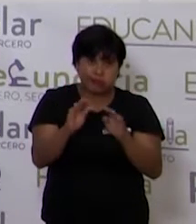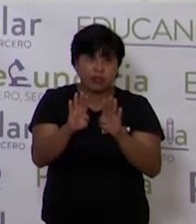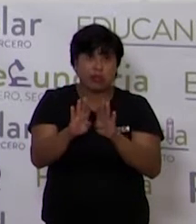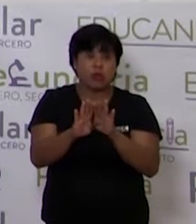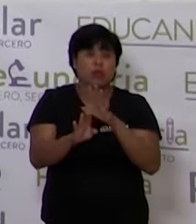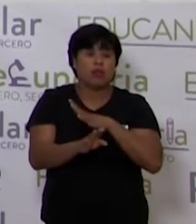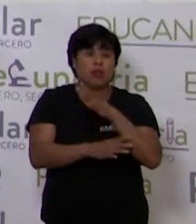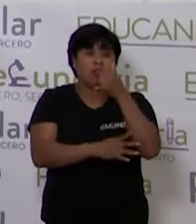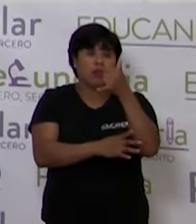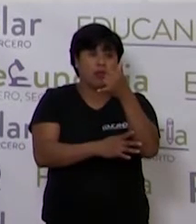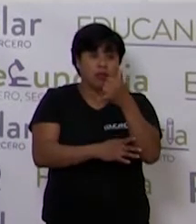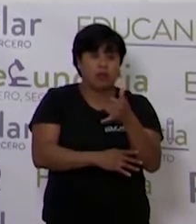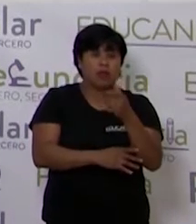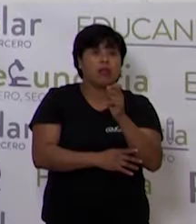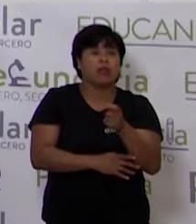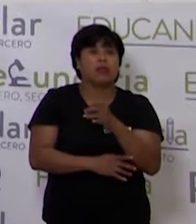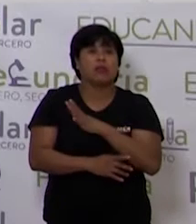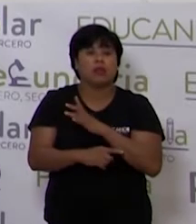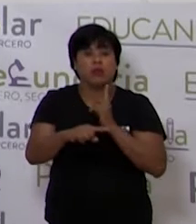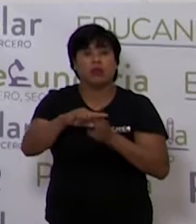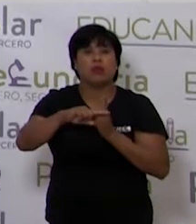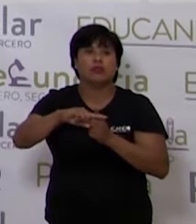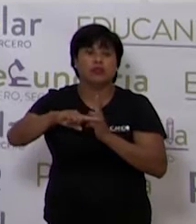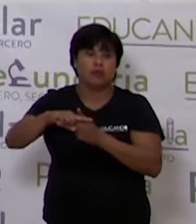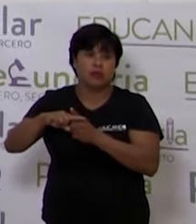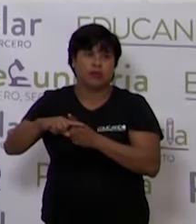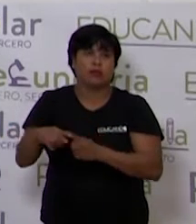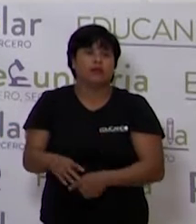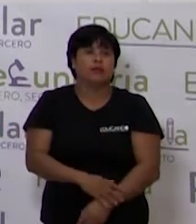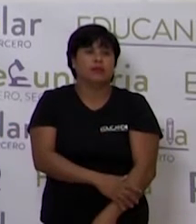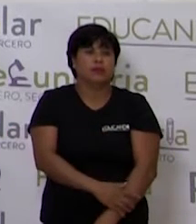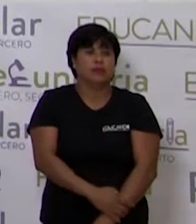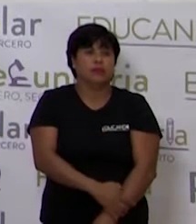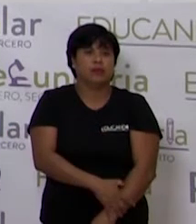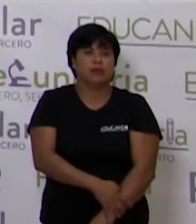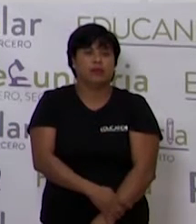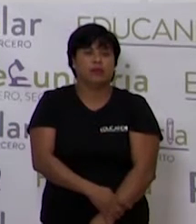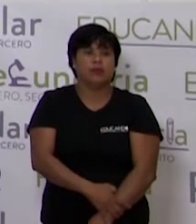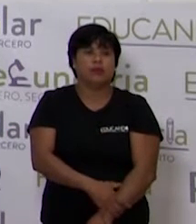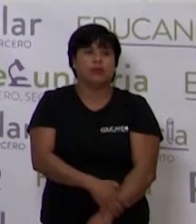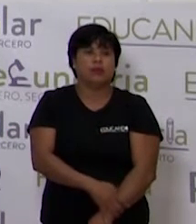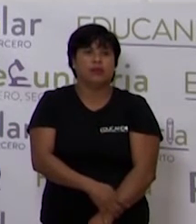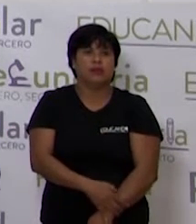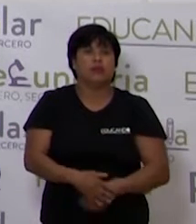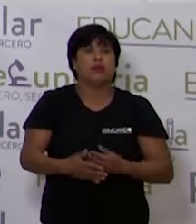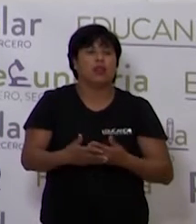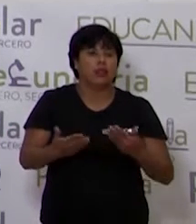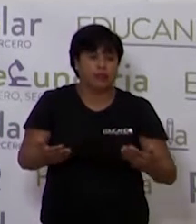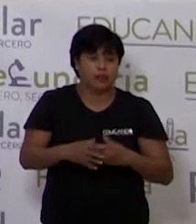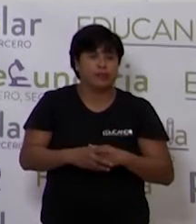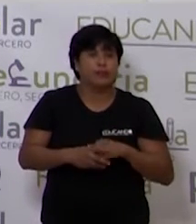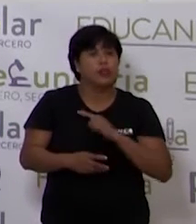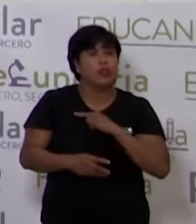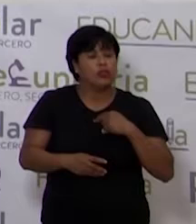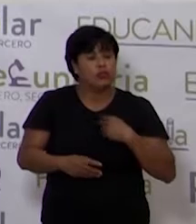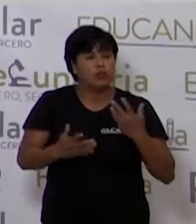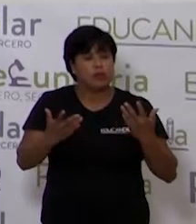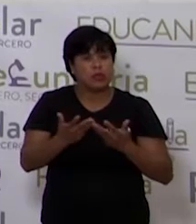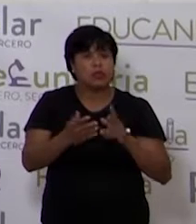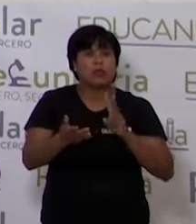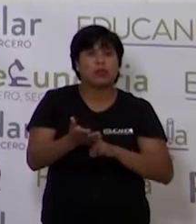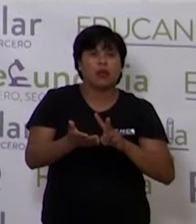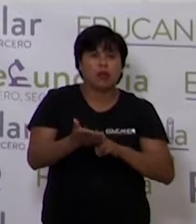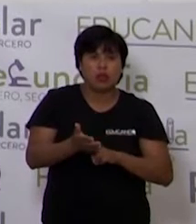Y están en positivo. Ahora, vamos a darle